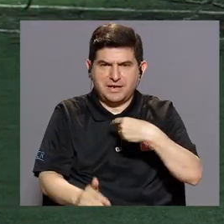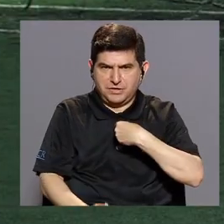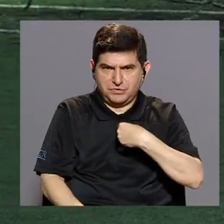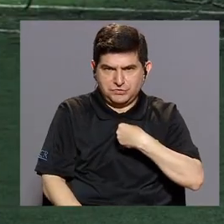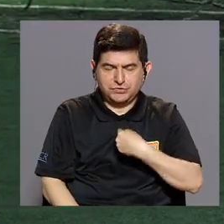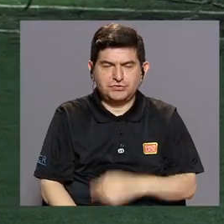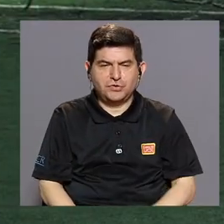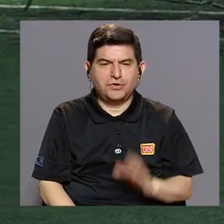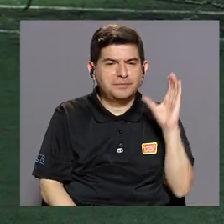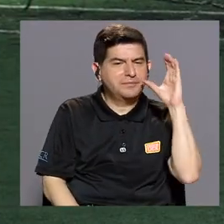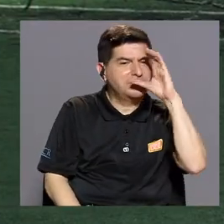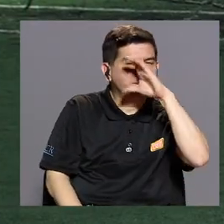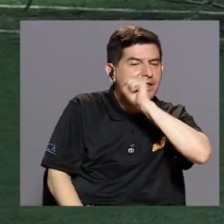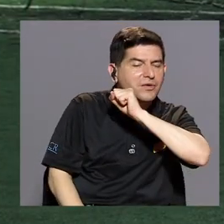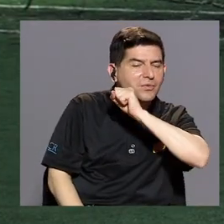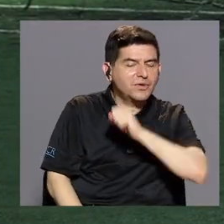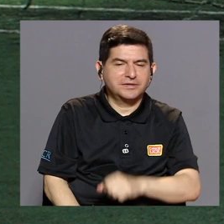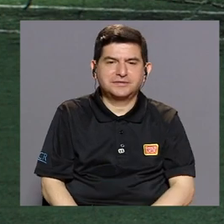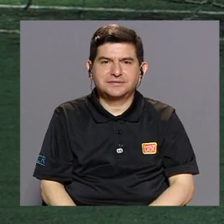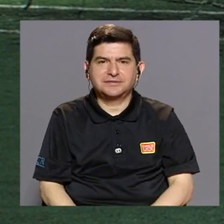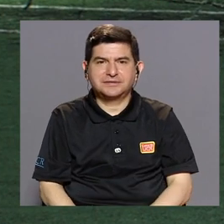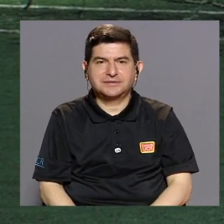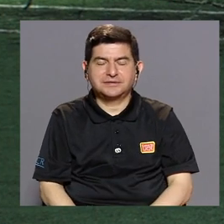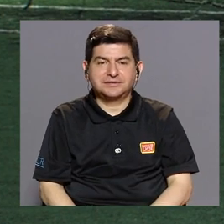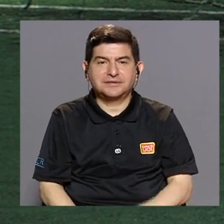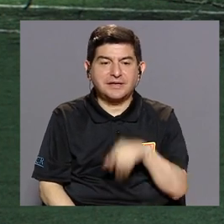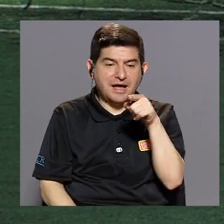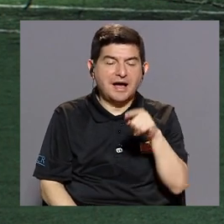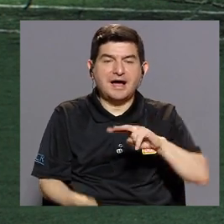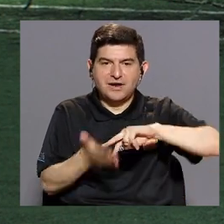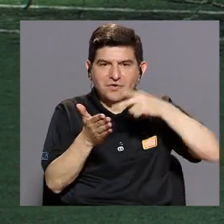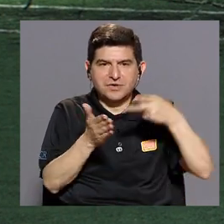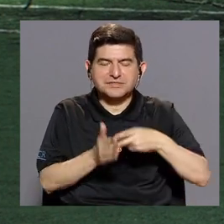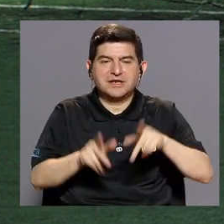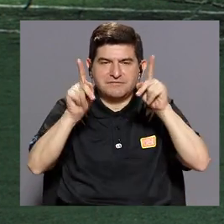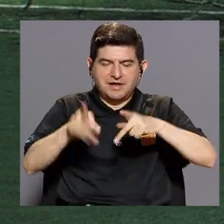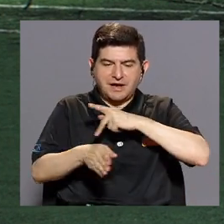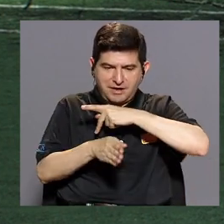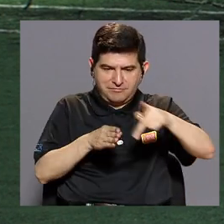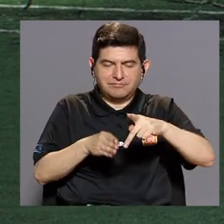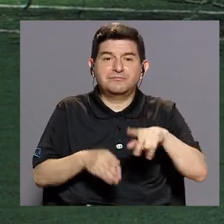vivido o visto o he logrado ver reflejado lo que es ser una persona profesional,